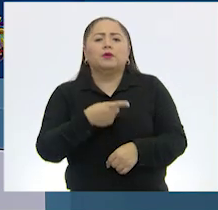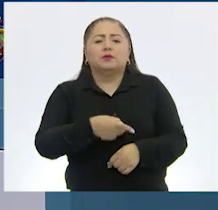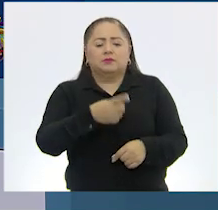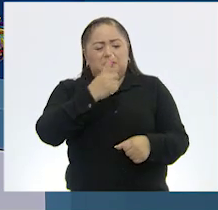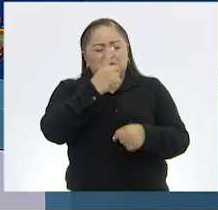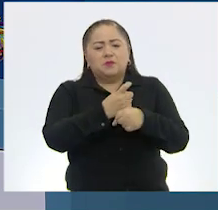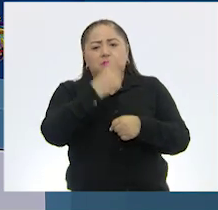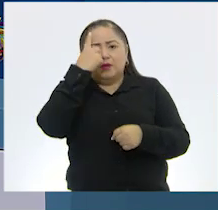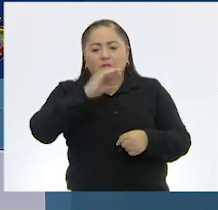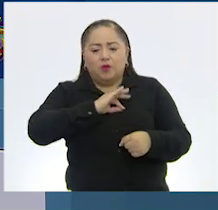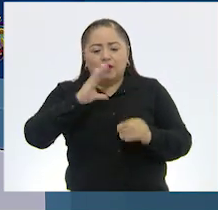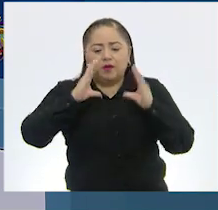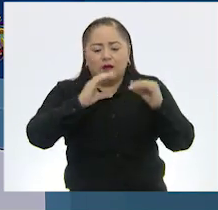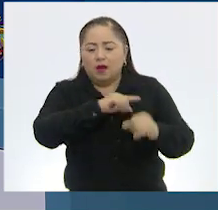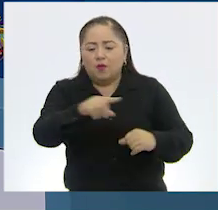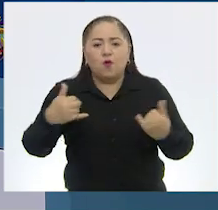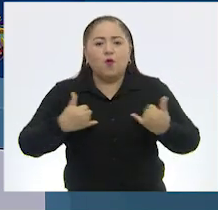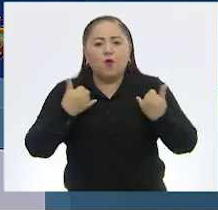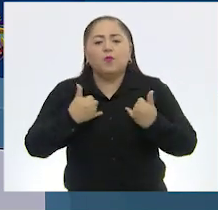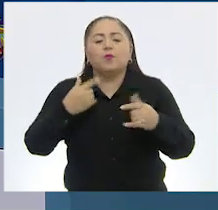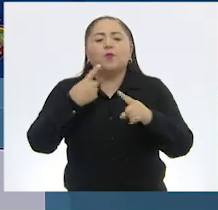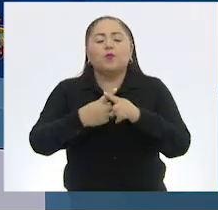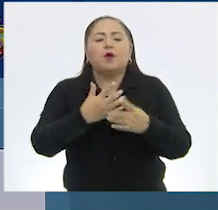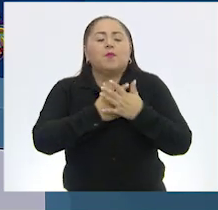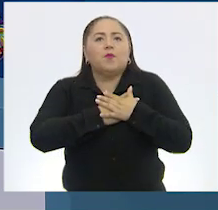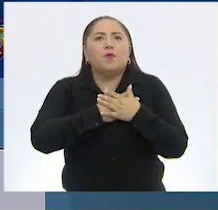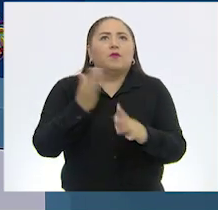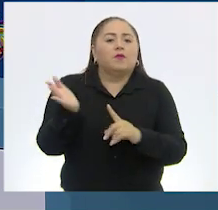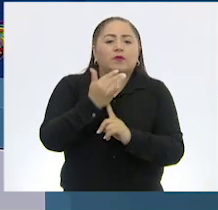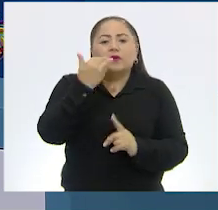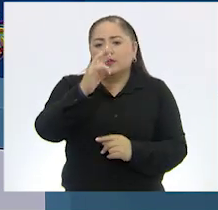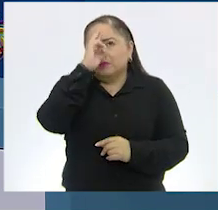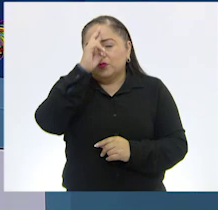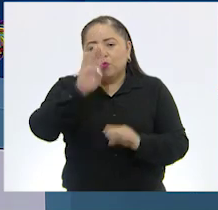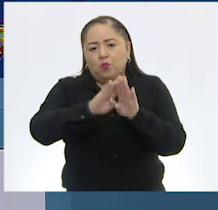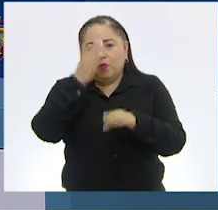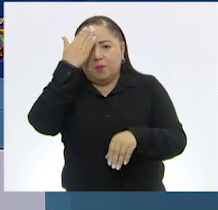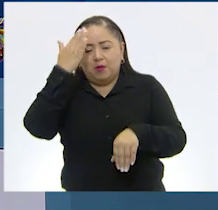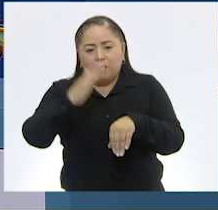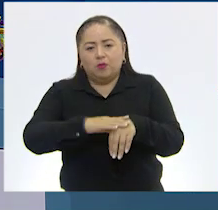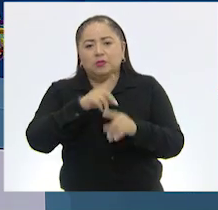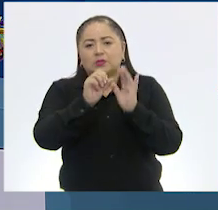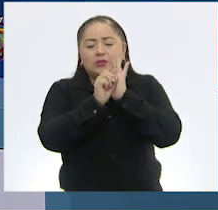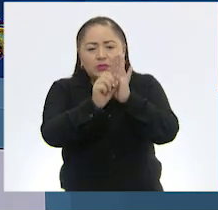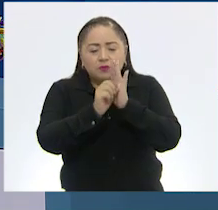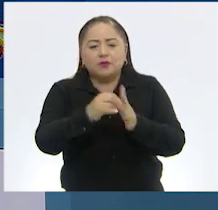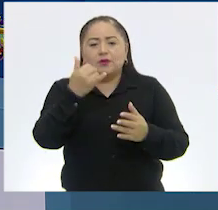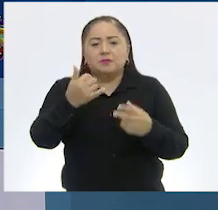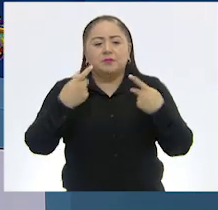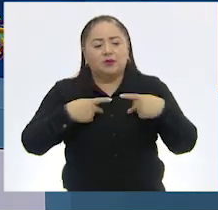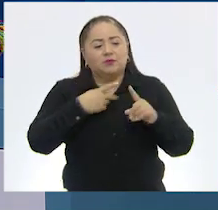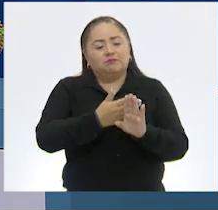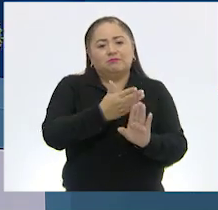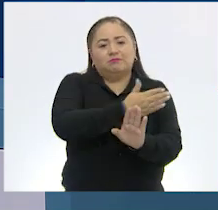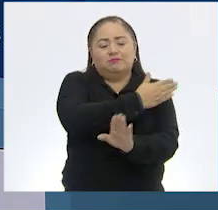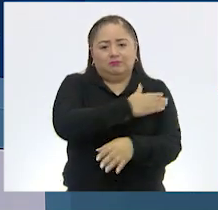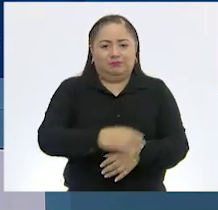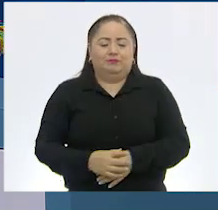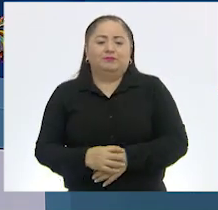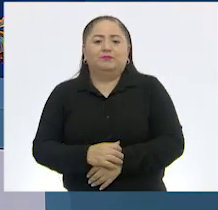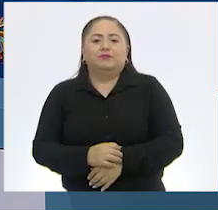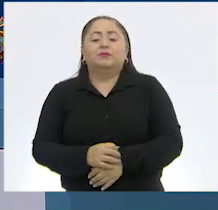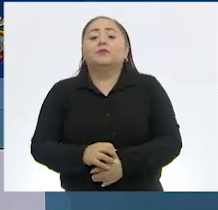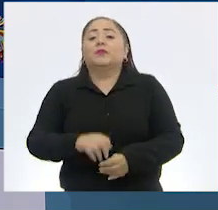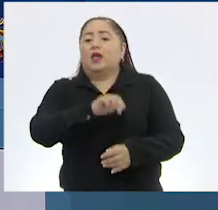ideal para inculcar en los jóvenes el amor por la patria y el respeto a su memoria, a sus símbolos y a sus personajes célebres. Para